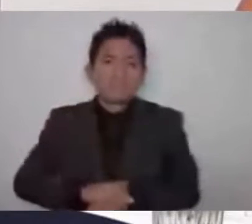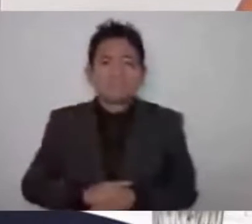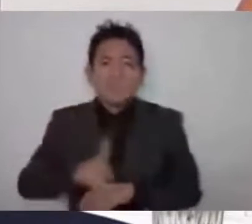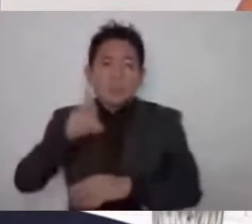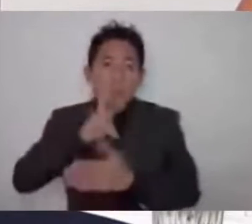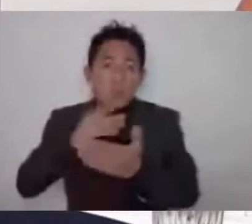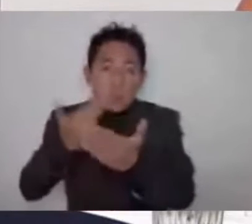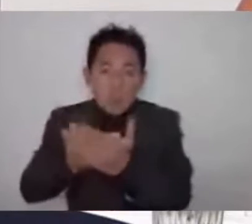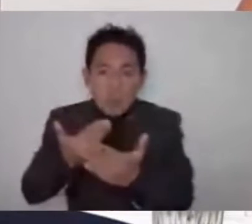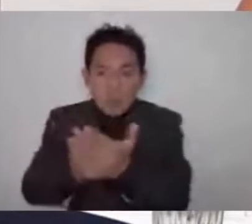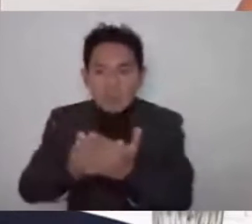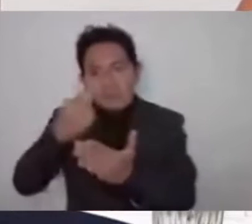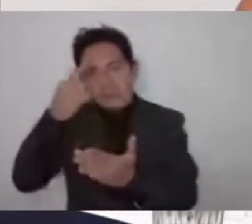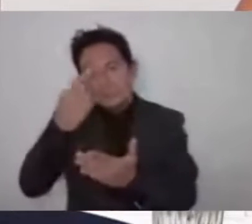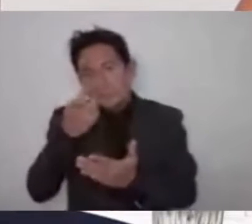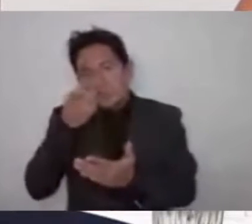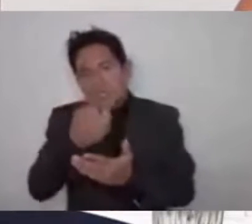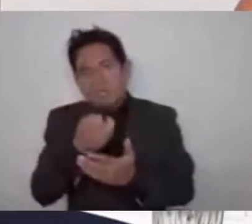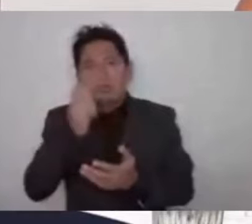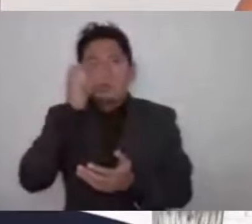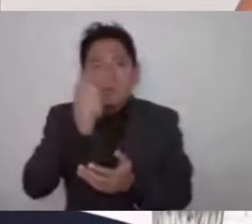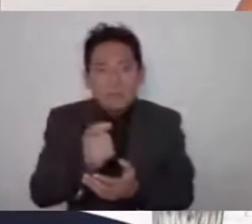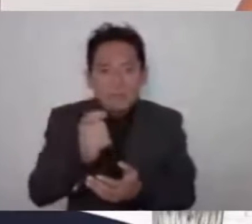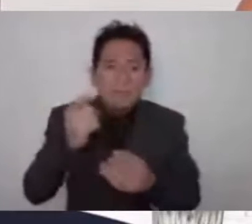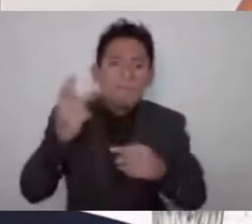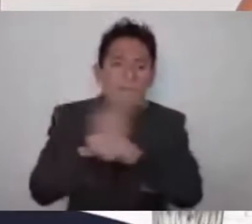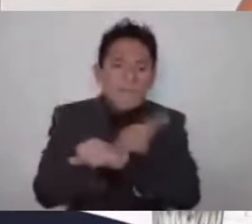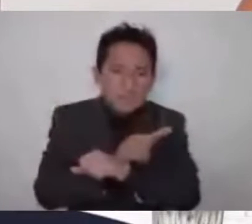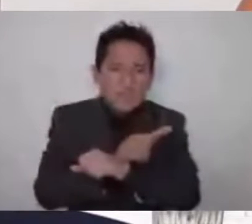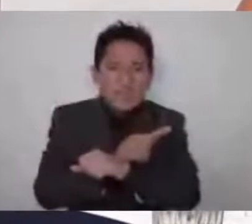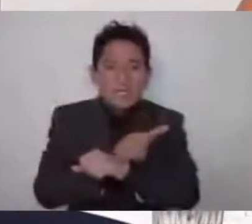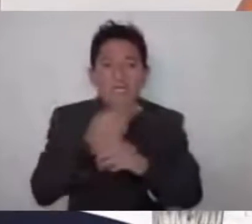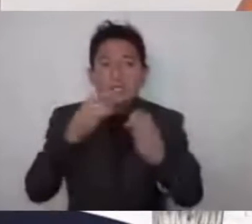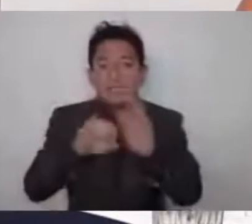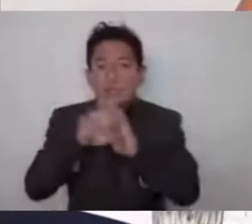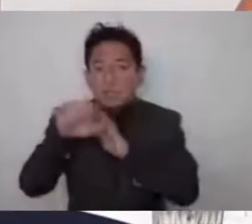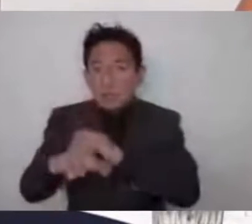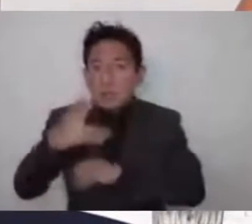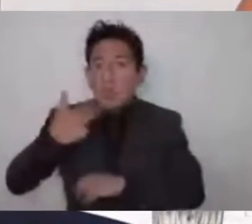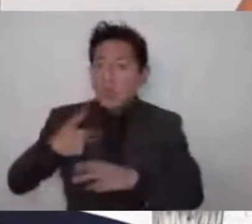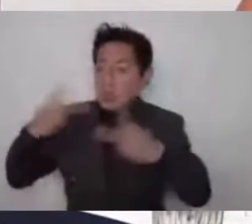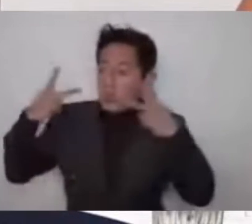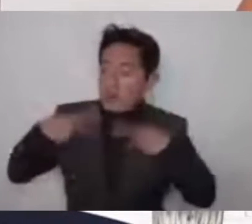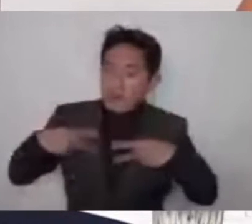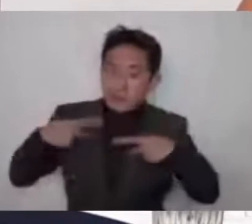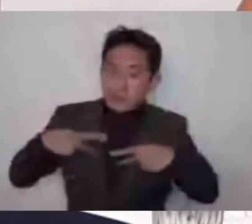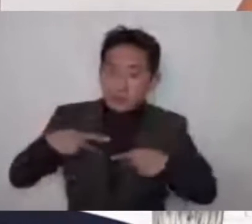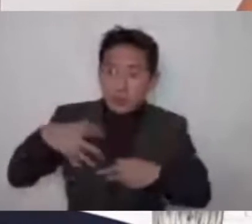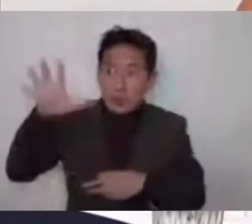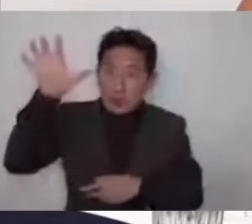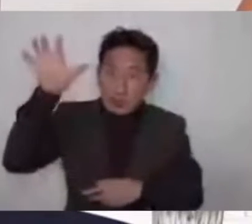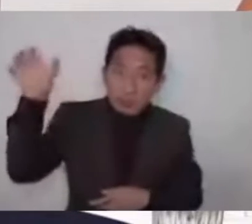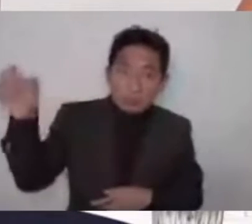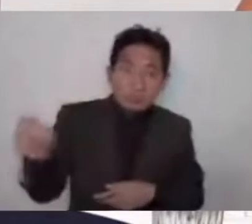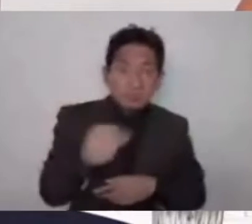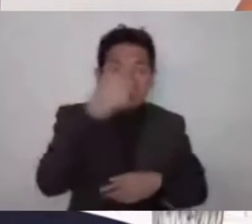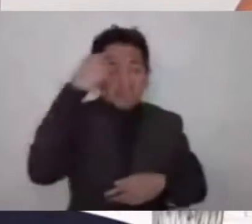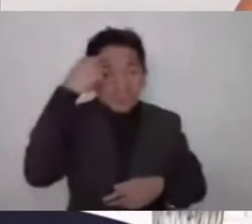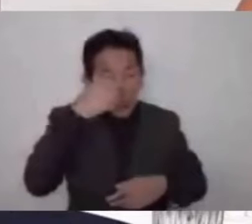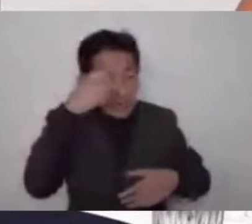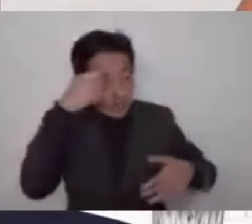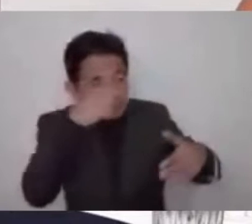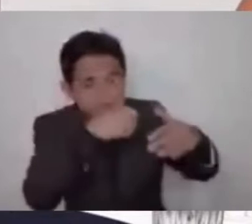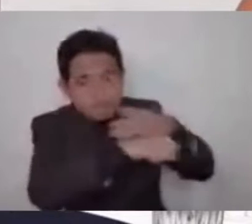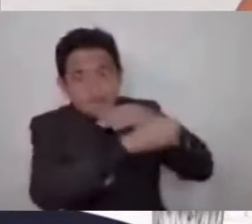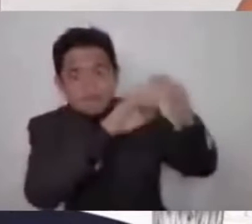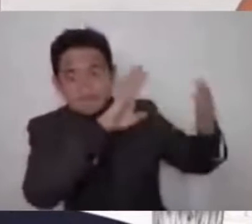juego no es para nada cualquier cosa así que creo que si bien desde aquí no se deciden casos o no da